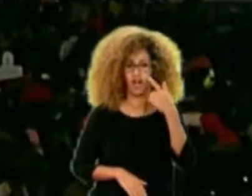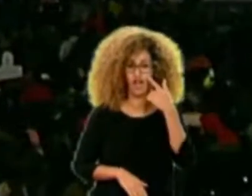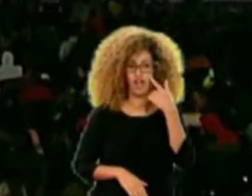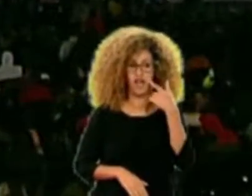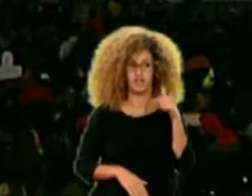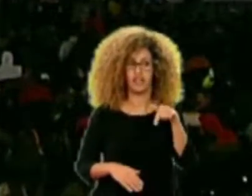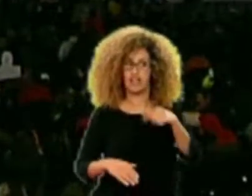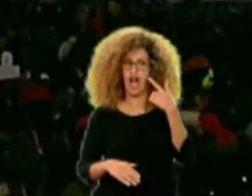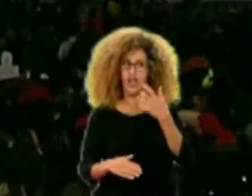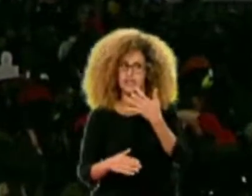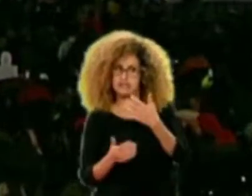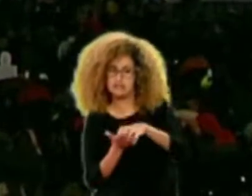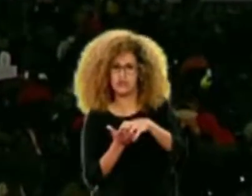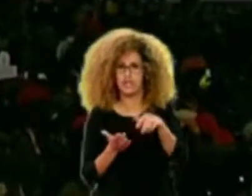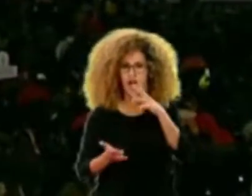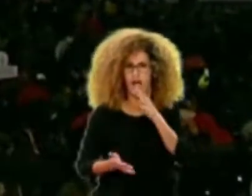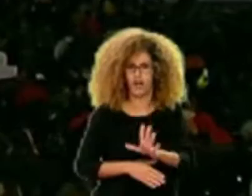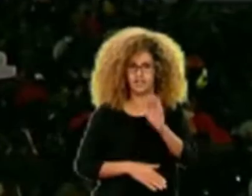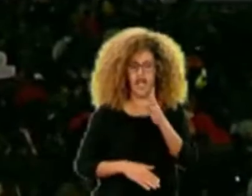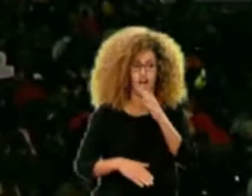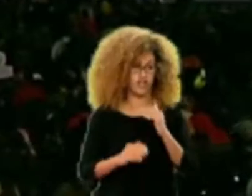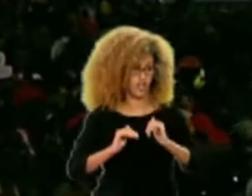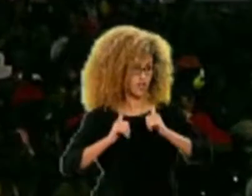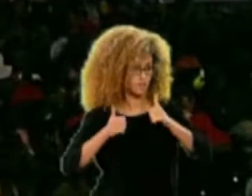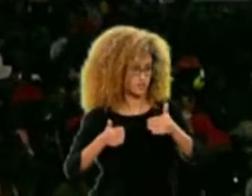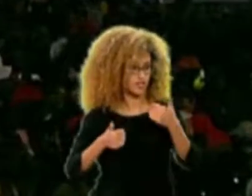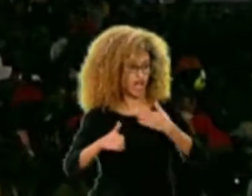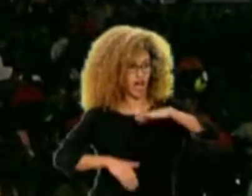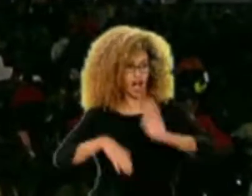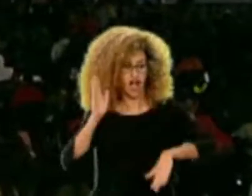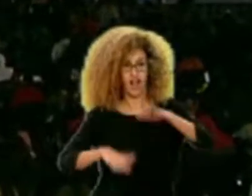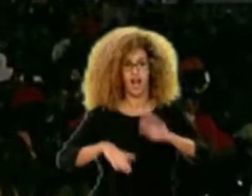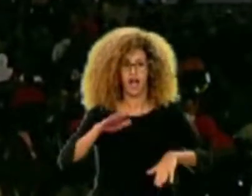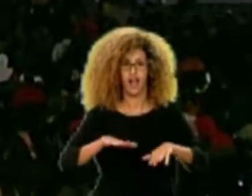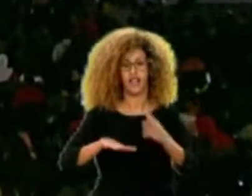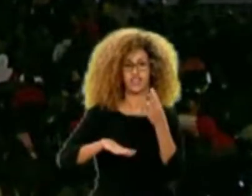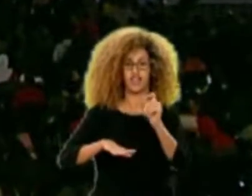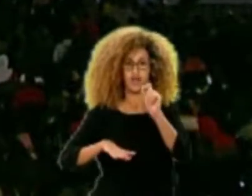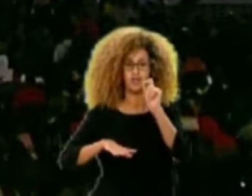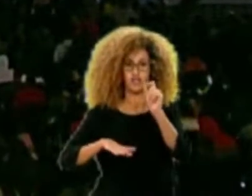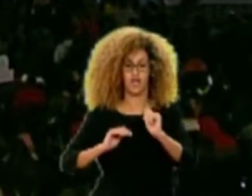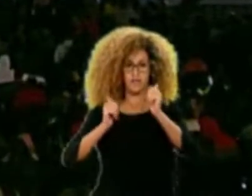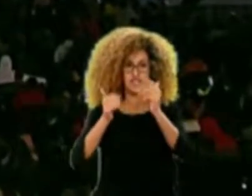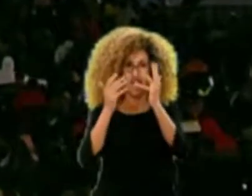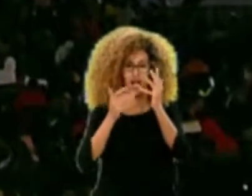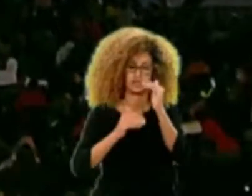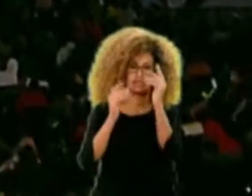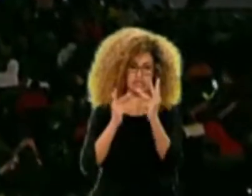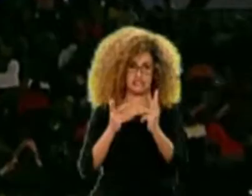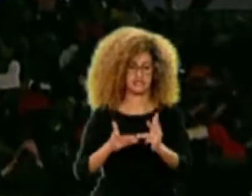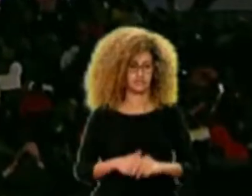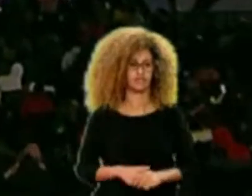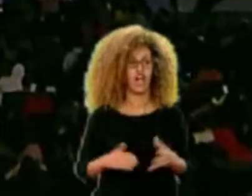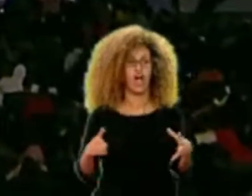salir de dudas enseguida. Desde que empiece la cuenta atrás, nada más suena la percusión, empezará el cronómetro y nosotros a emocionarnos con ellos,